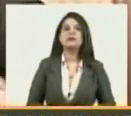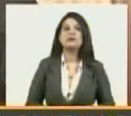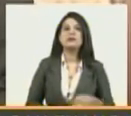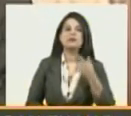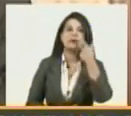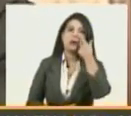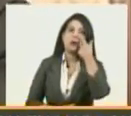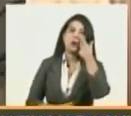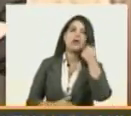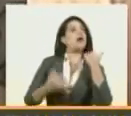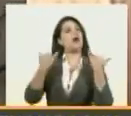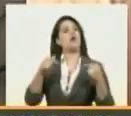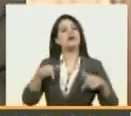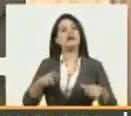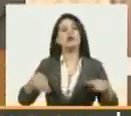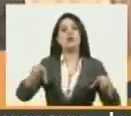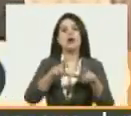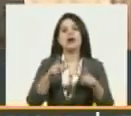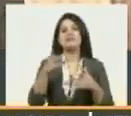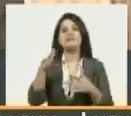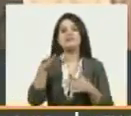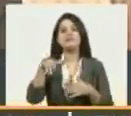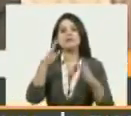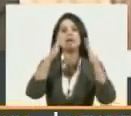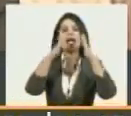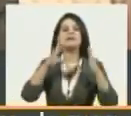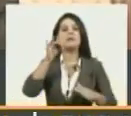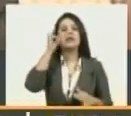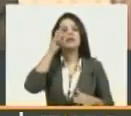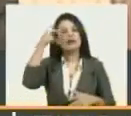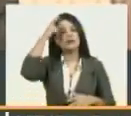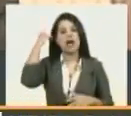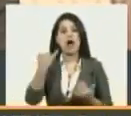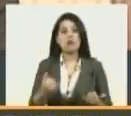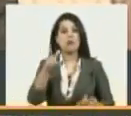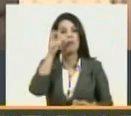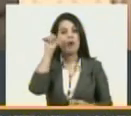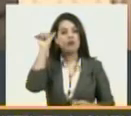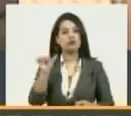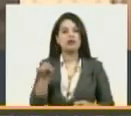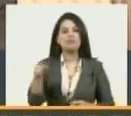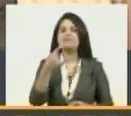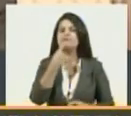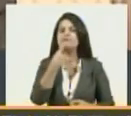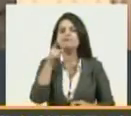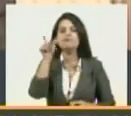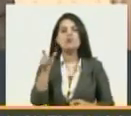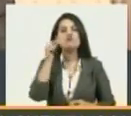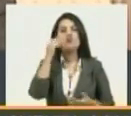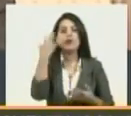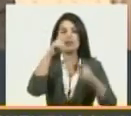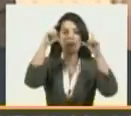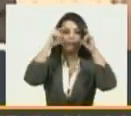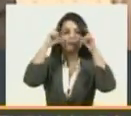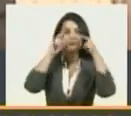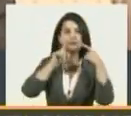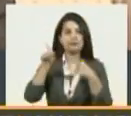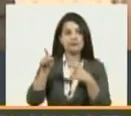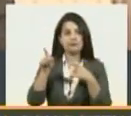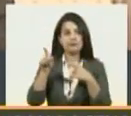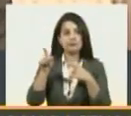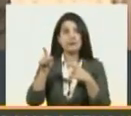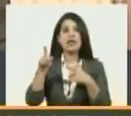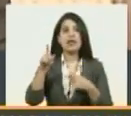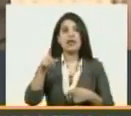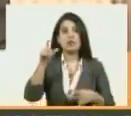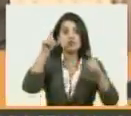Nos encontramos en el salón Antonio José de Sucre de la Casa Amarilla. Vamos a escuchar a esta hora palabras de la canciller de la República Bolivariana de Venezuela,